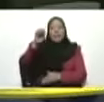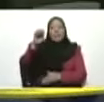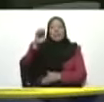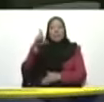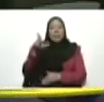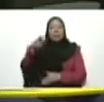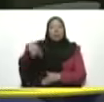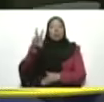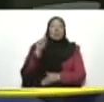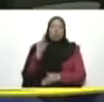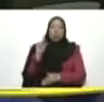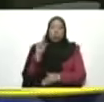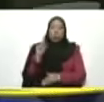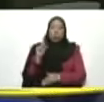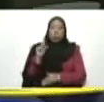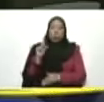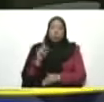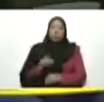Mehmed llegó ahí